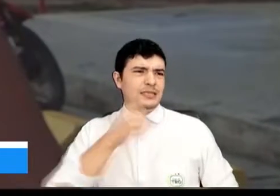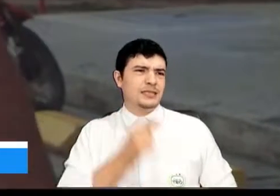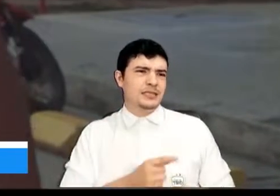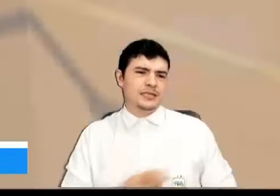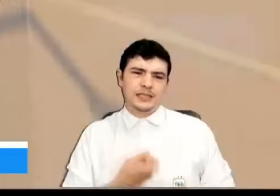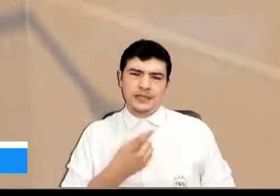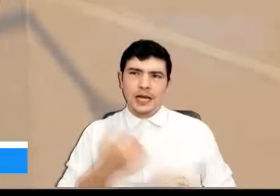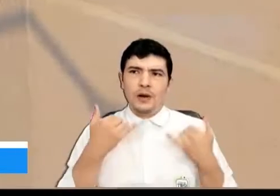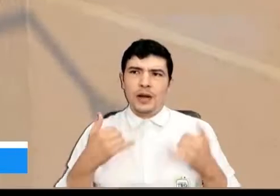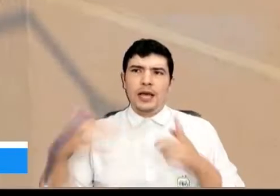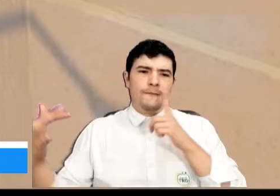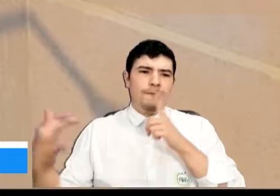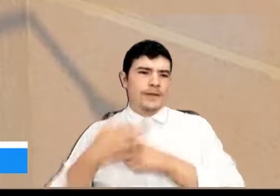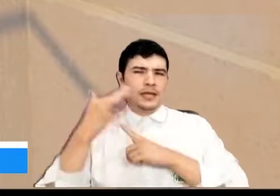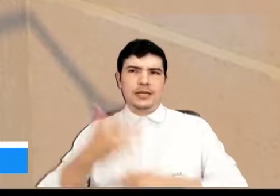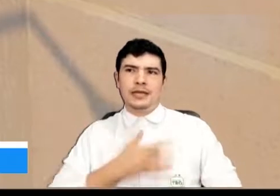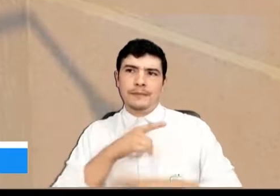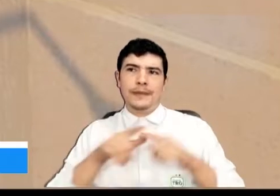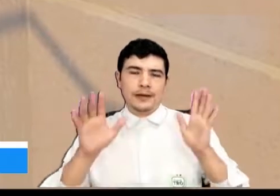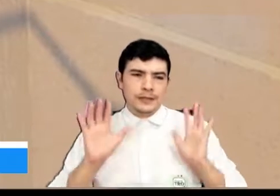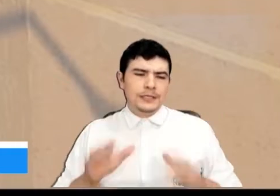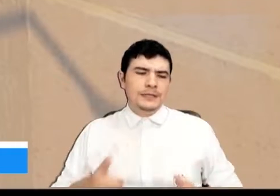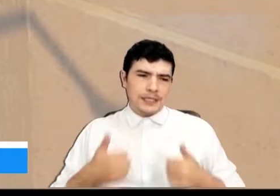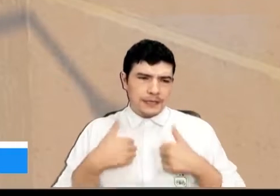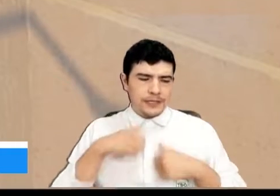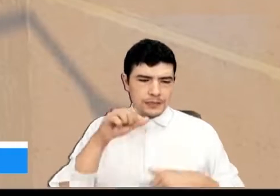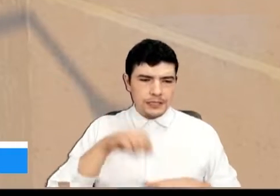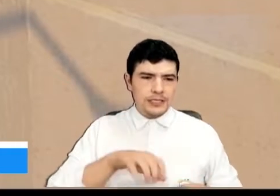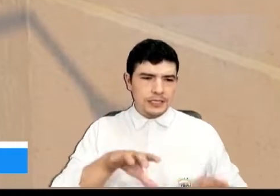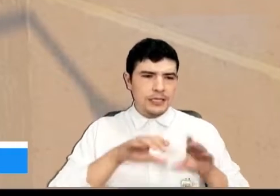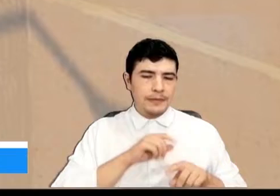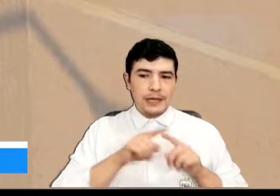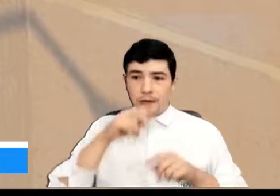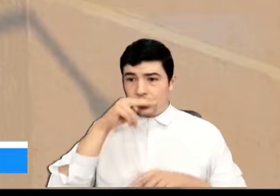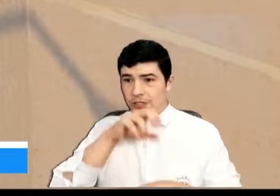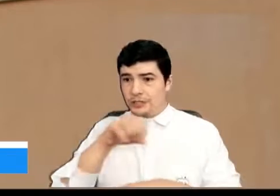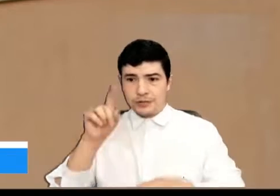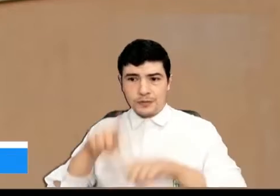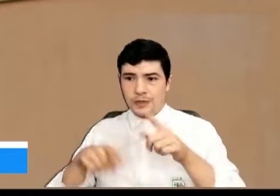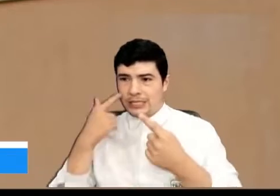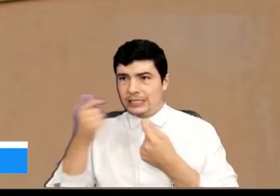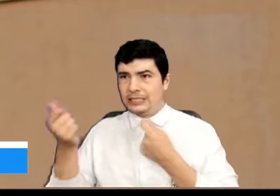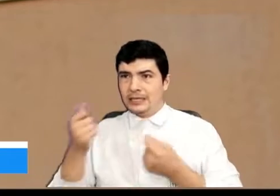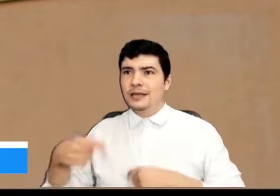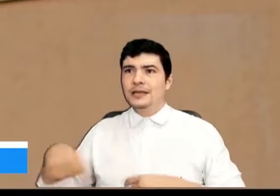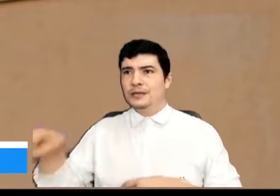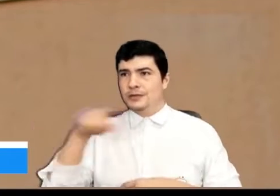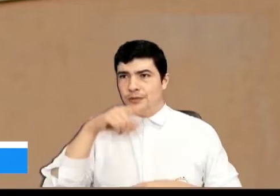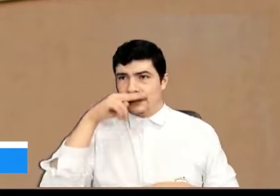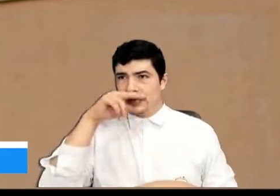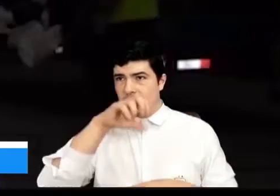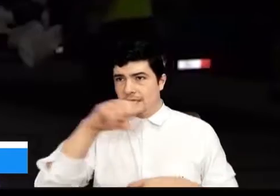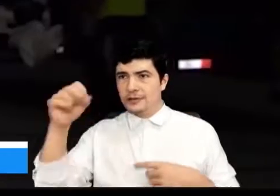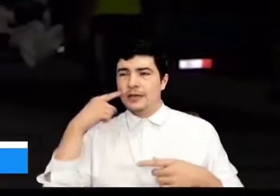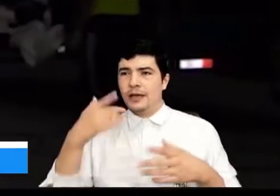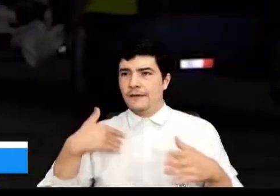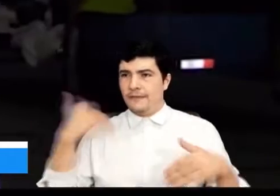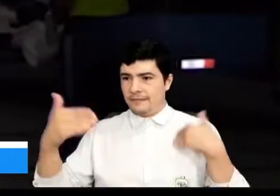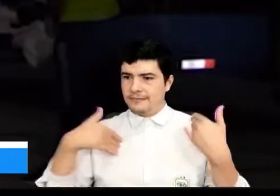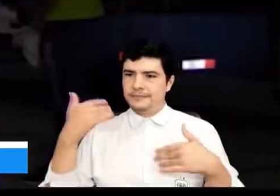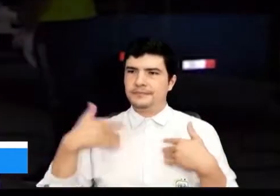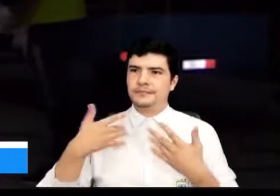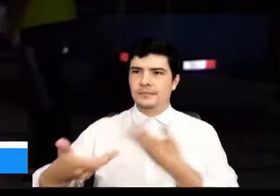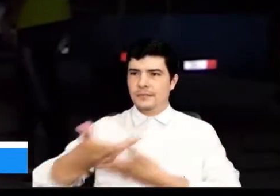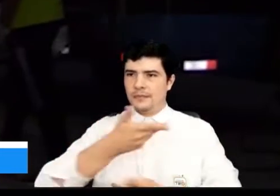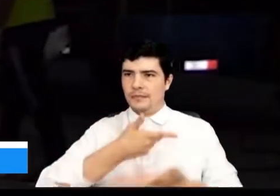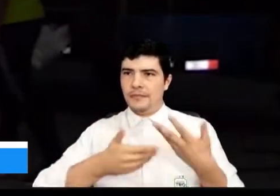por ejemplo esto. Una actividad que busca que la gente haga ejercicio, motivada por la música, los animadores y la alegría de sus vecinos. Queremos que la